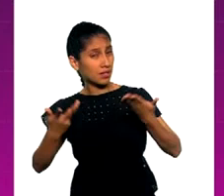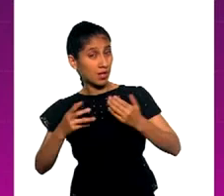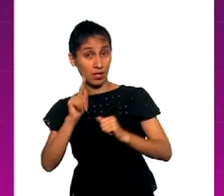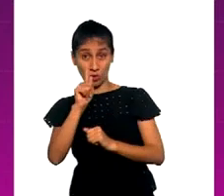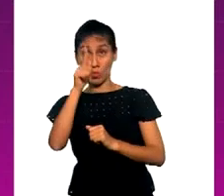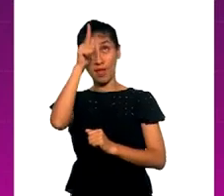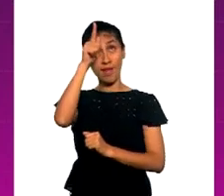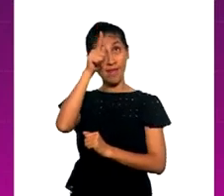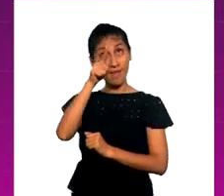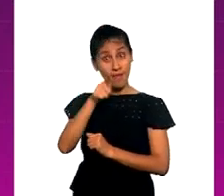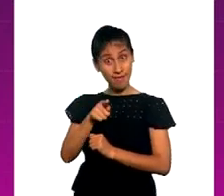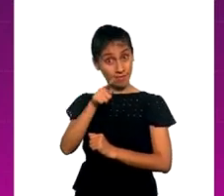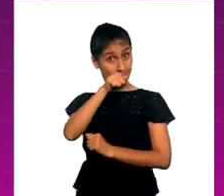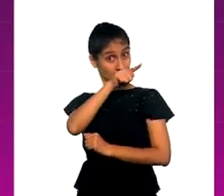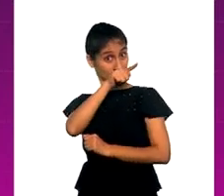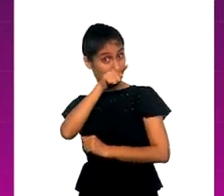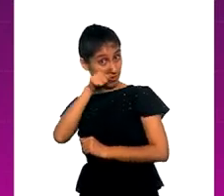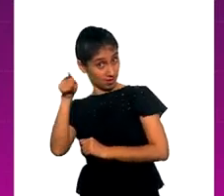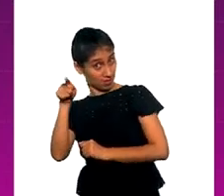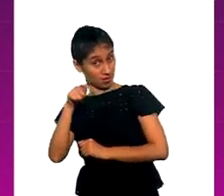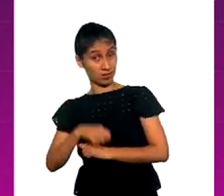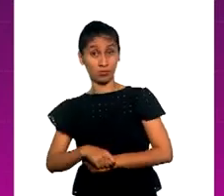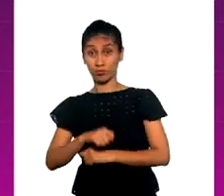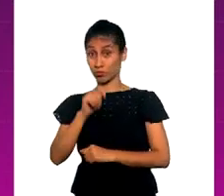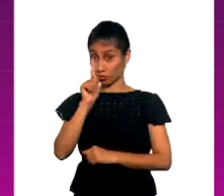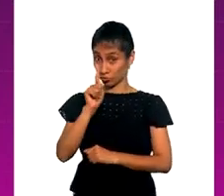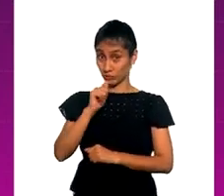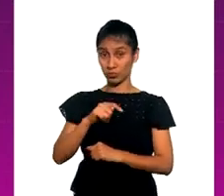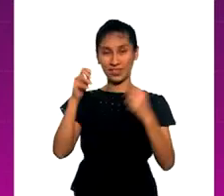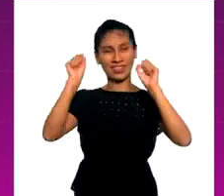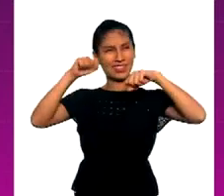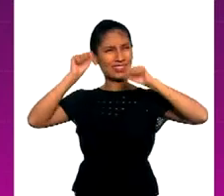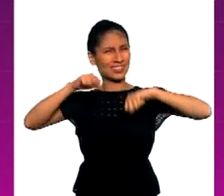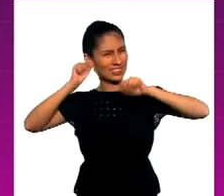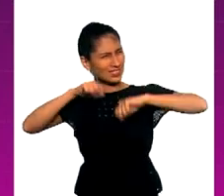línea debe ser horizontal y la otra vertical